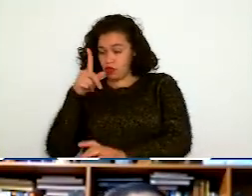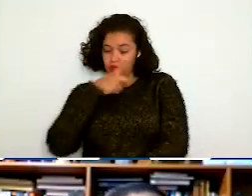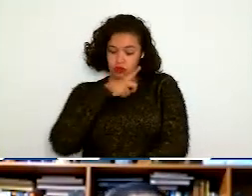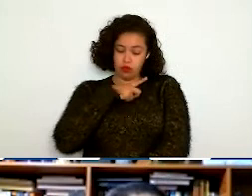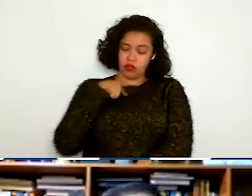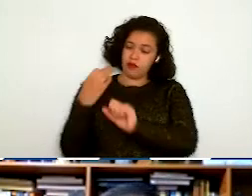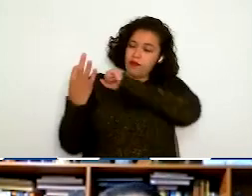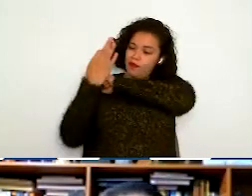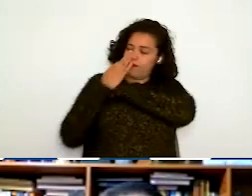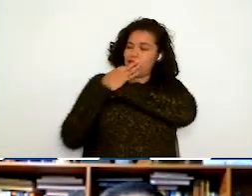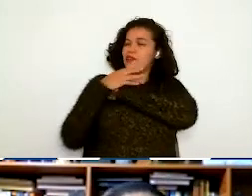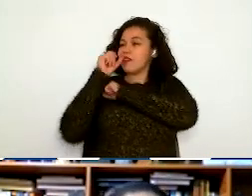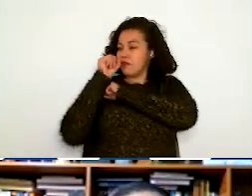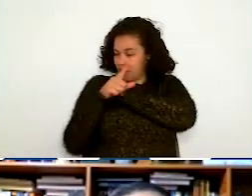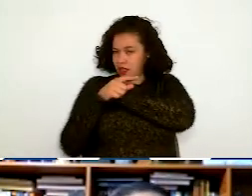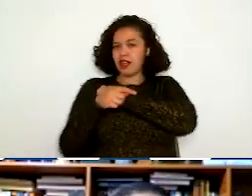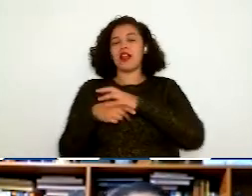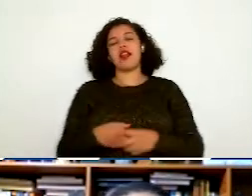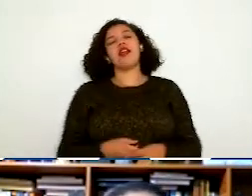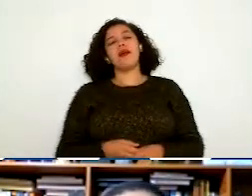a mí misma, a mí mismo. Es decir,